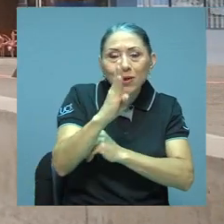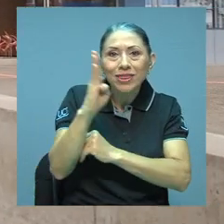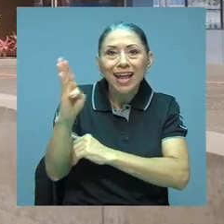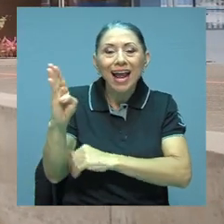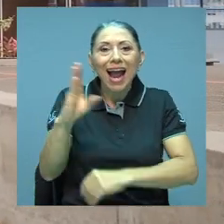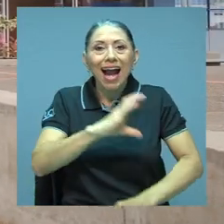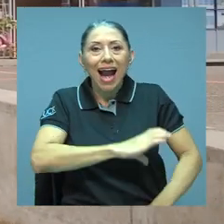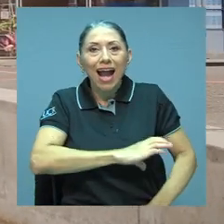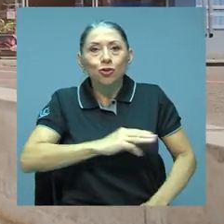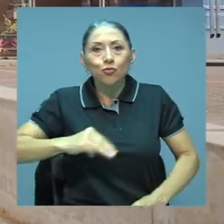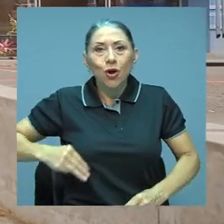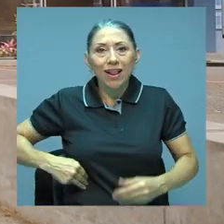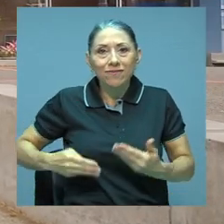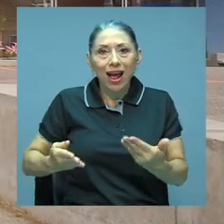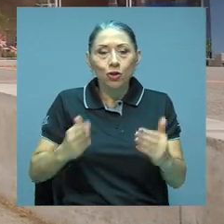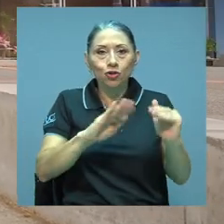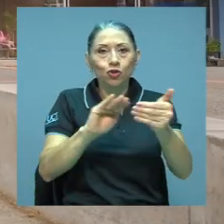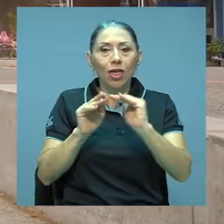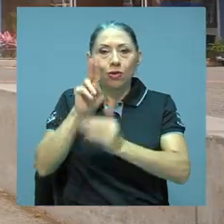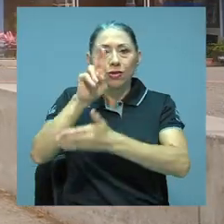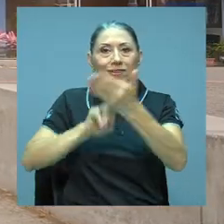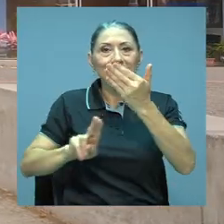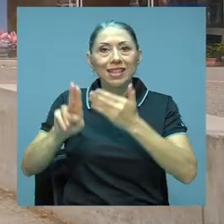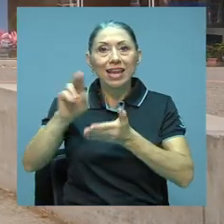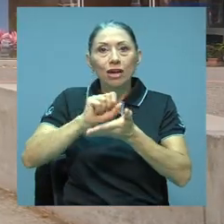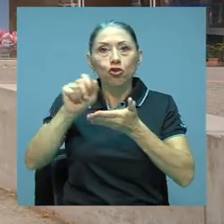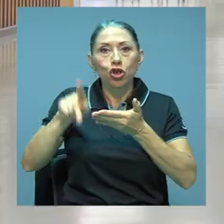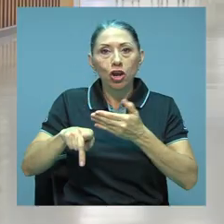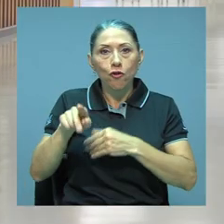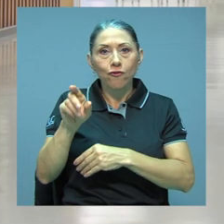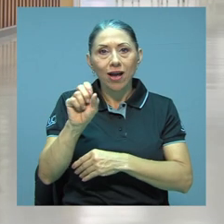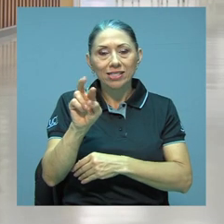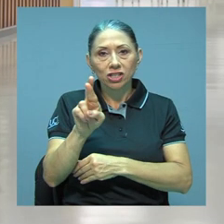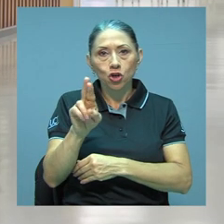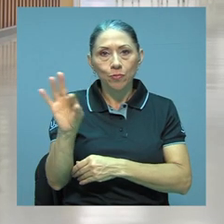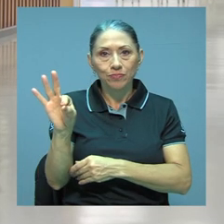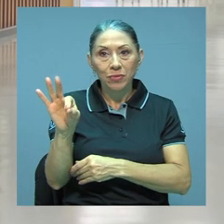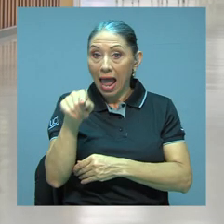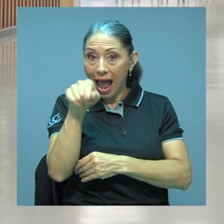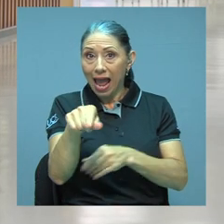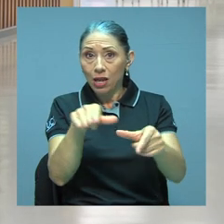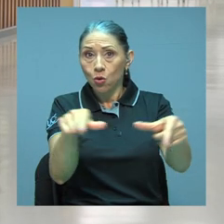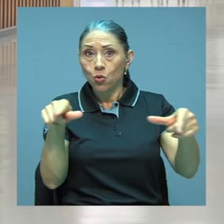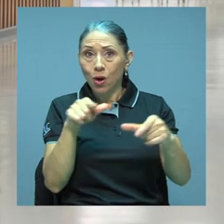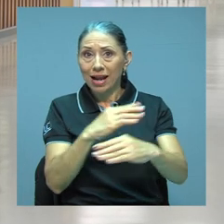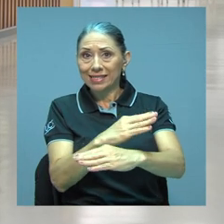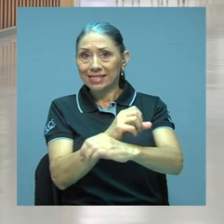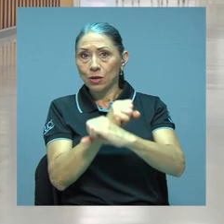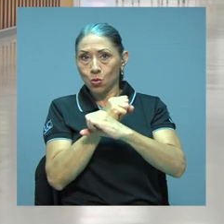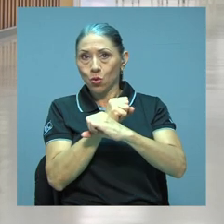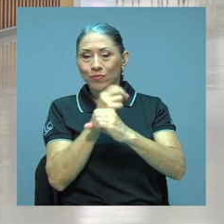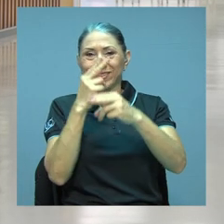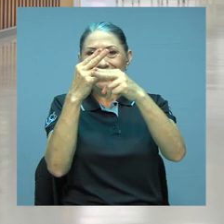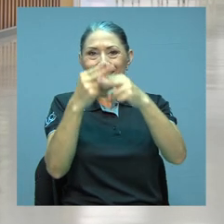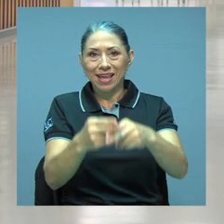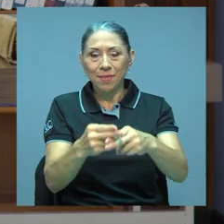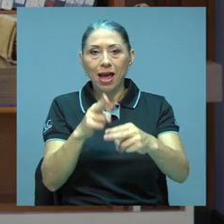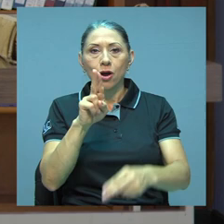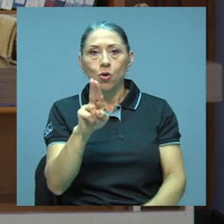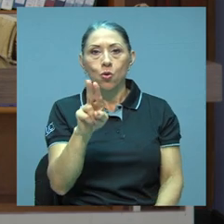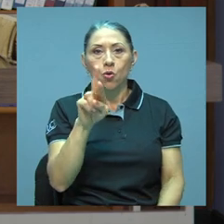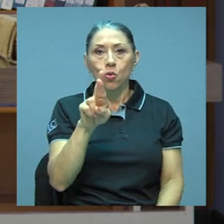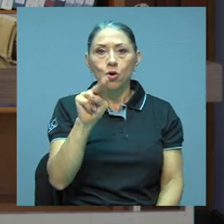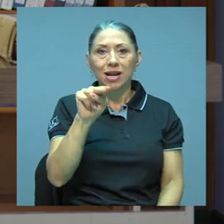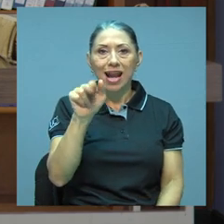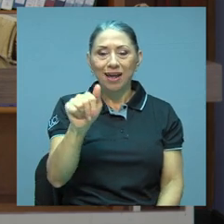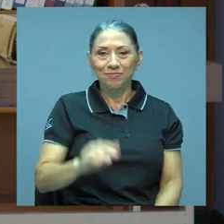Biblioteca Carlos Monge Alfaro de la Ciudad Universitaria Rodrigo Facio, donde se mantienen en un espacio seguro llamado La Urna. No tengo